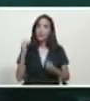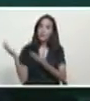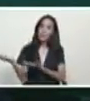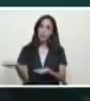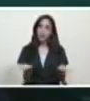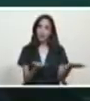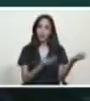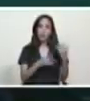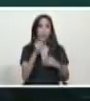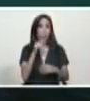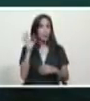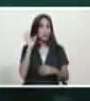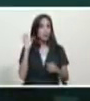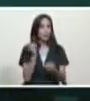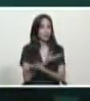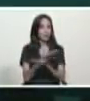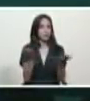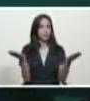y bienvenidas,